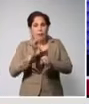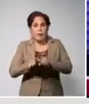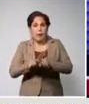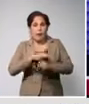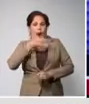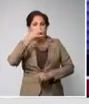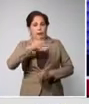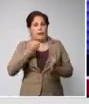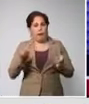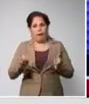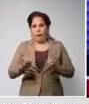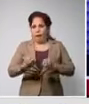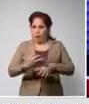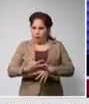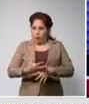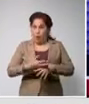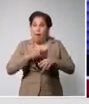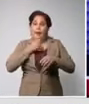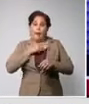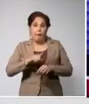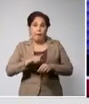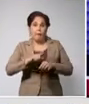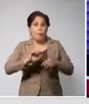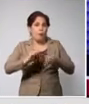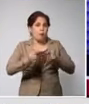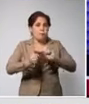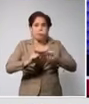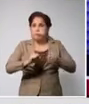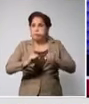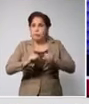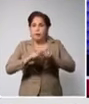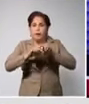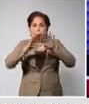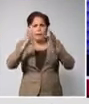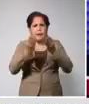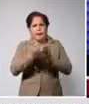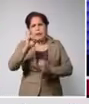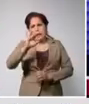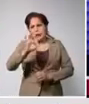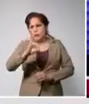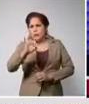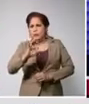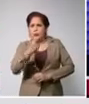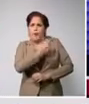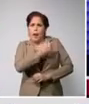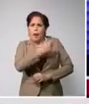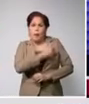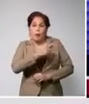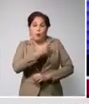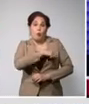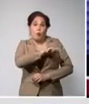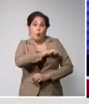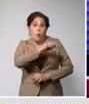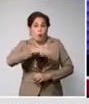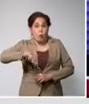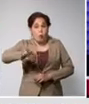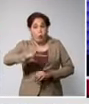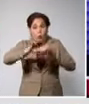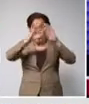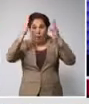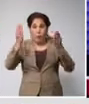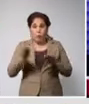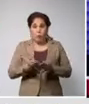claro, que hasta que no hubiera una inmunidad de rebaño de un 70, un 80%, pues no se iba a ver